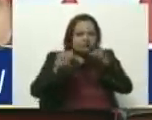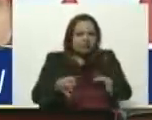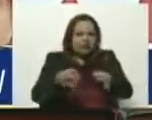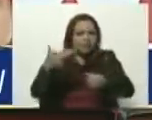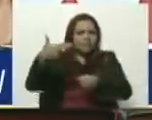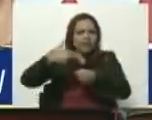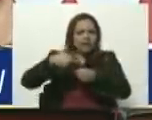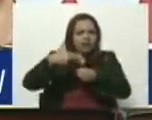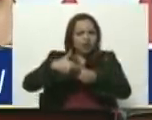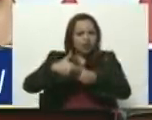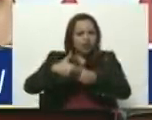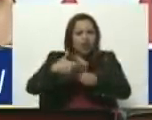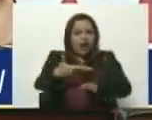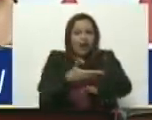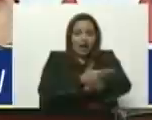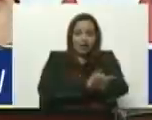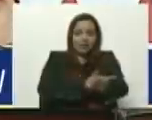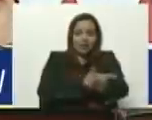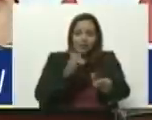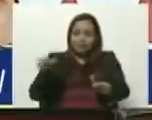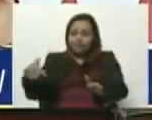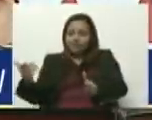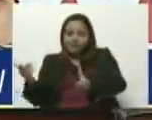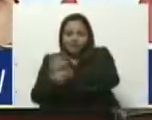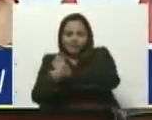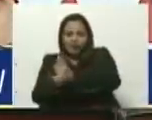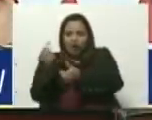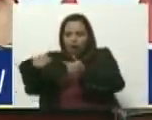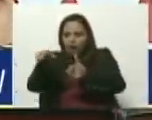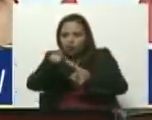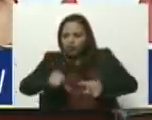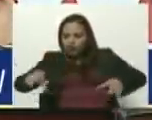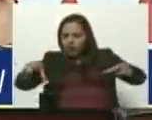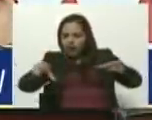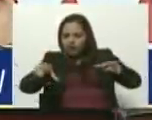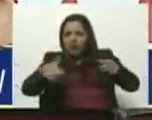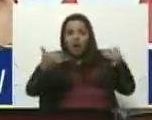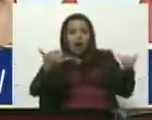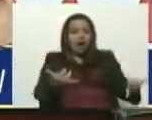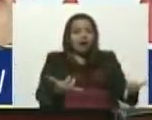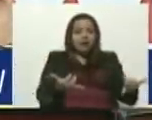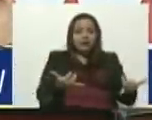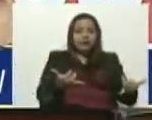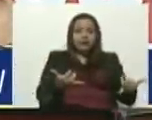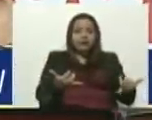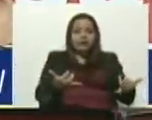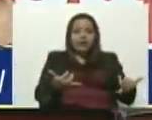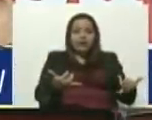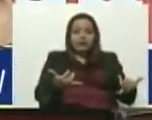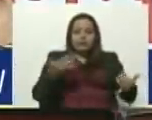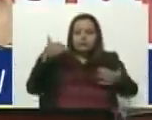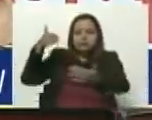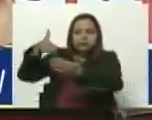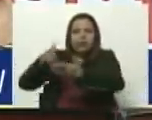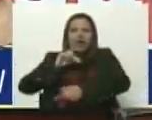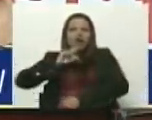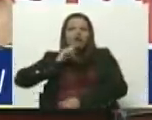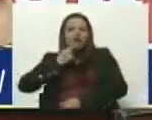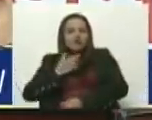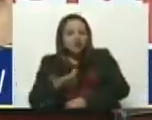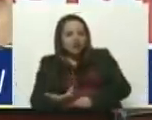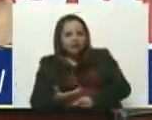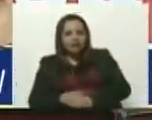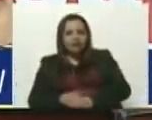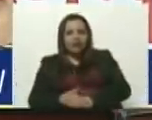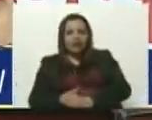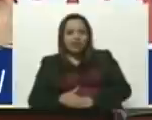que antes conseguían ellos por algún lugar ahora bueno con los ataques a rusia con los